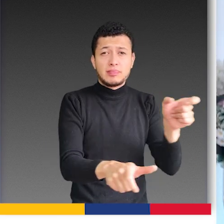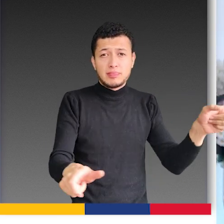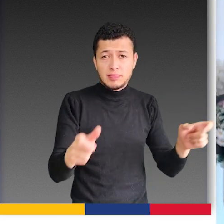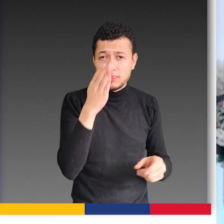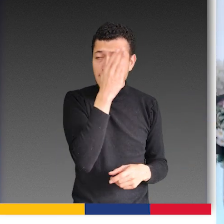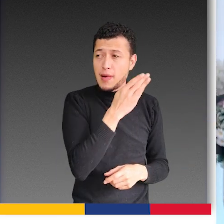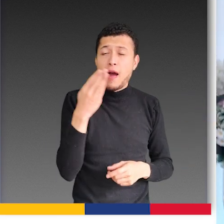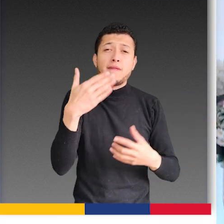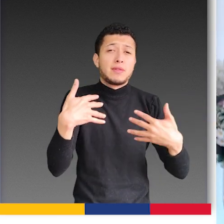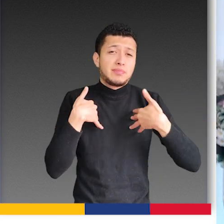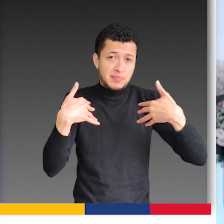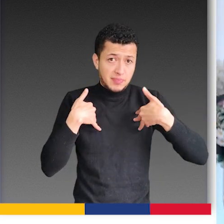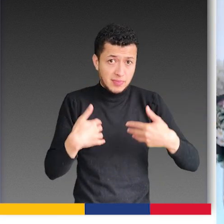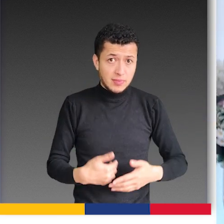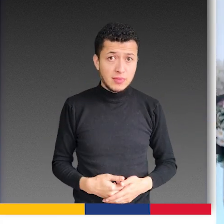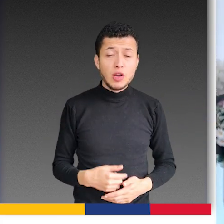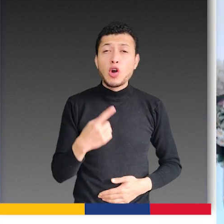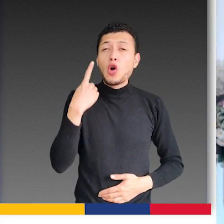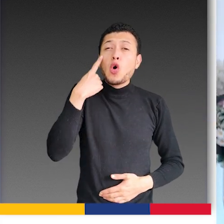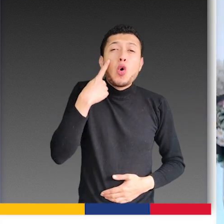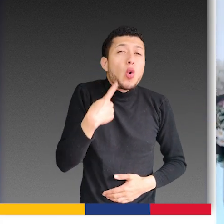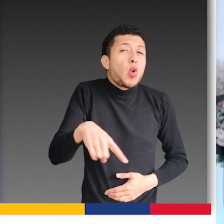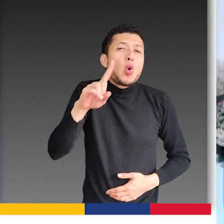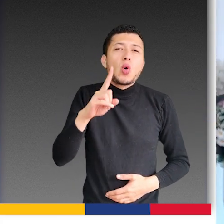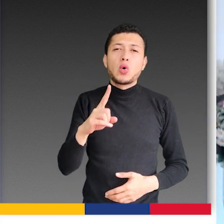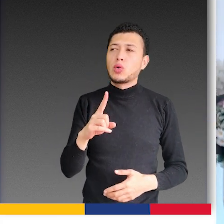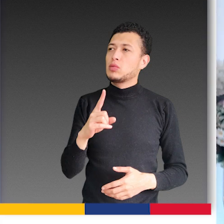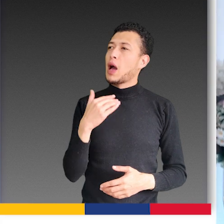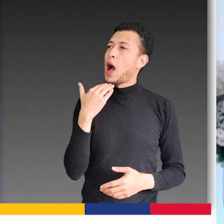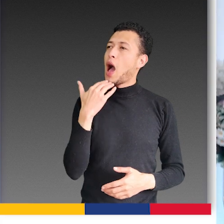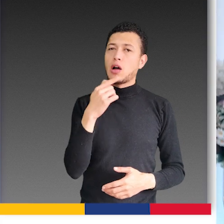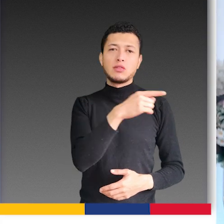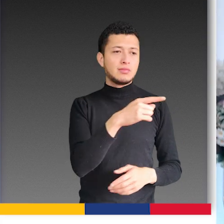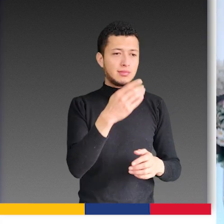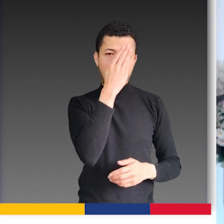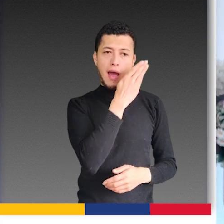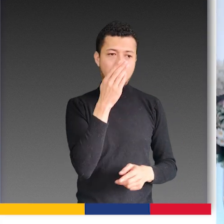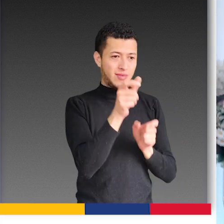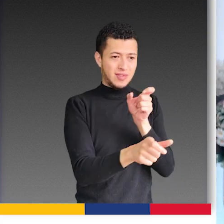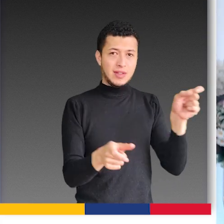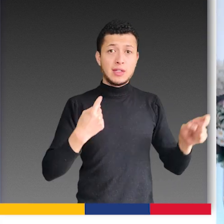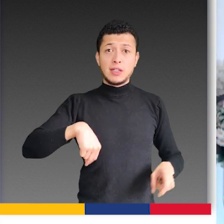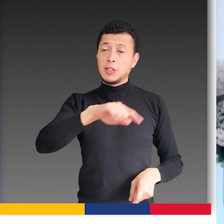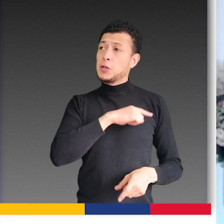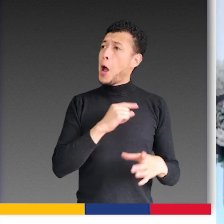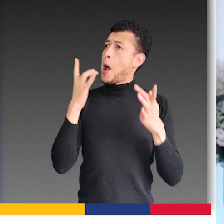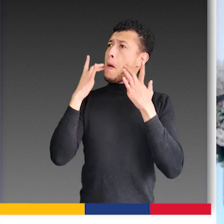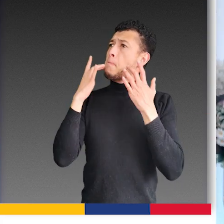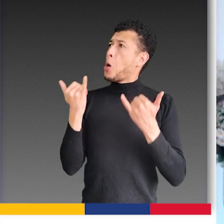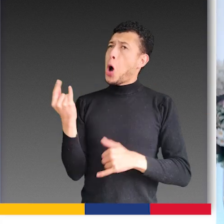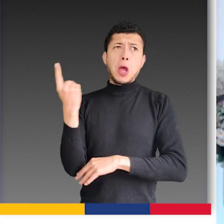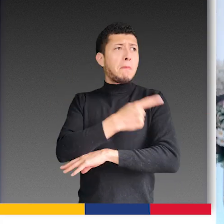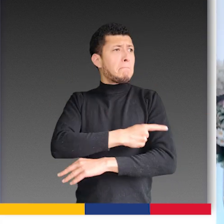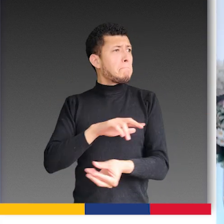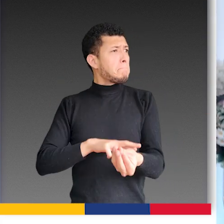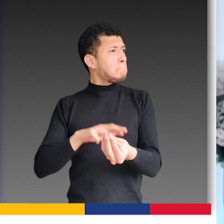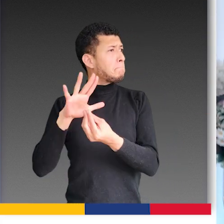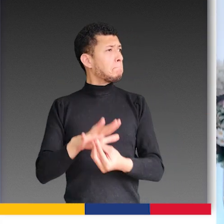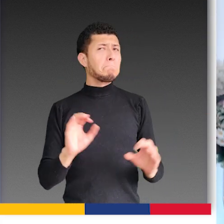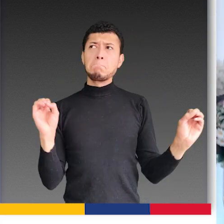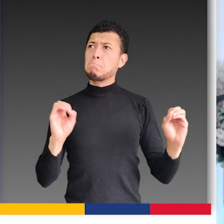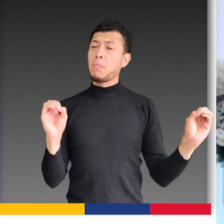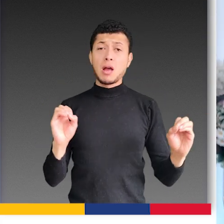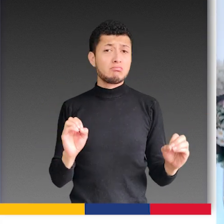sistemática y de manera permanente. No hay un día en que los